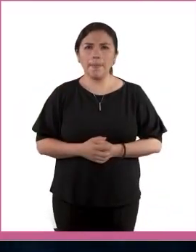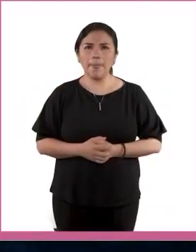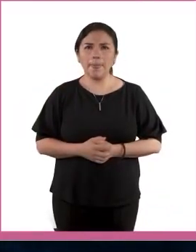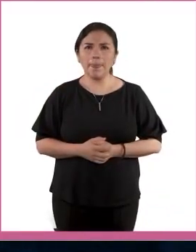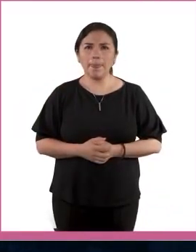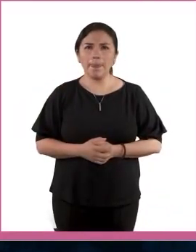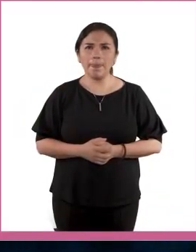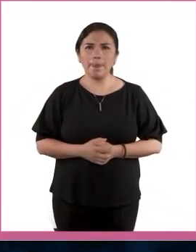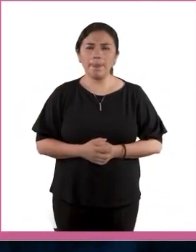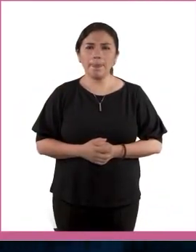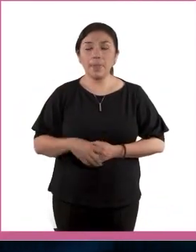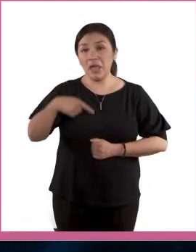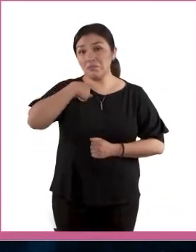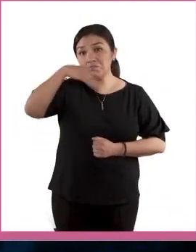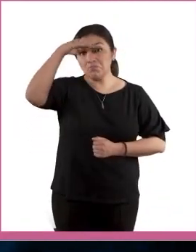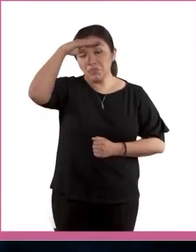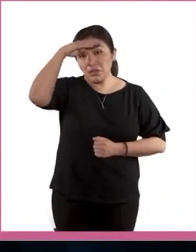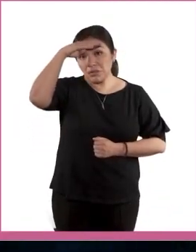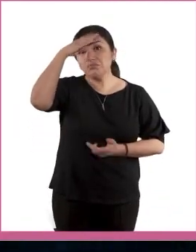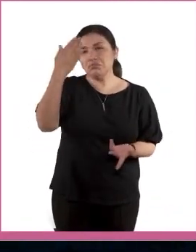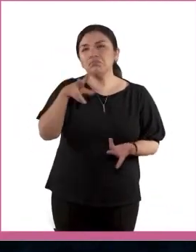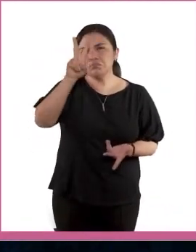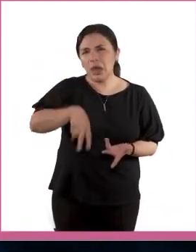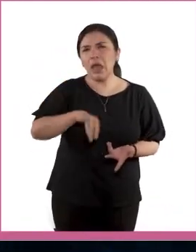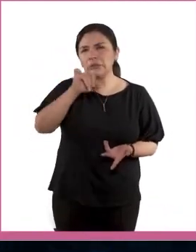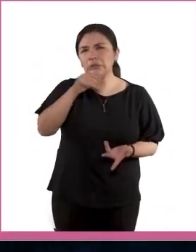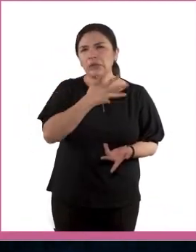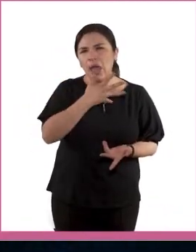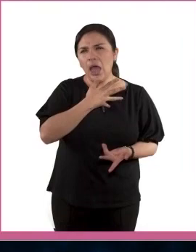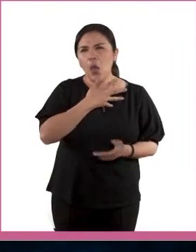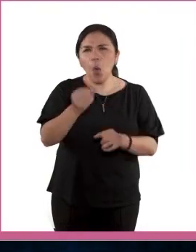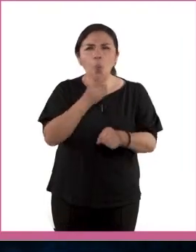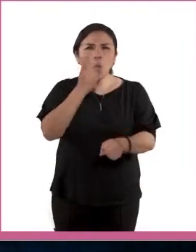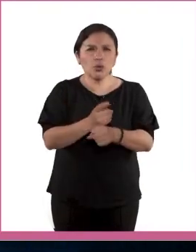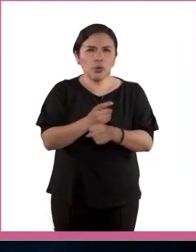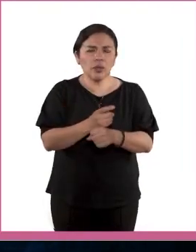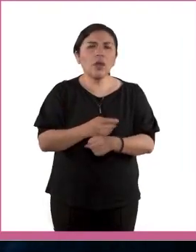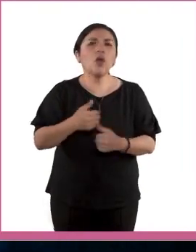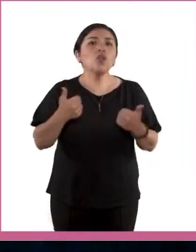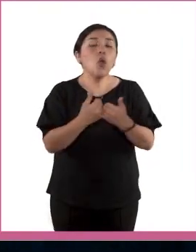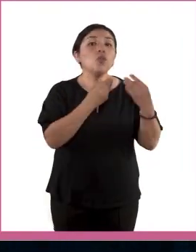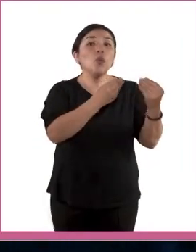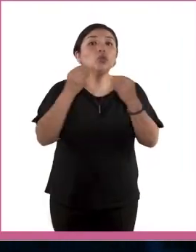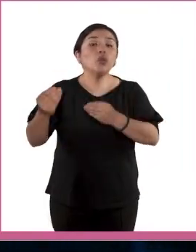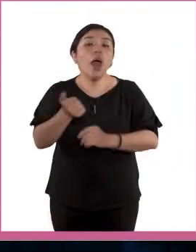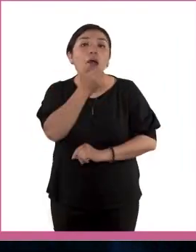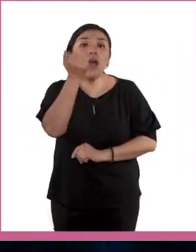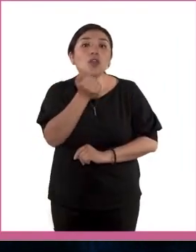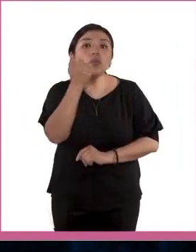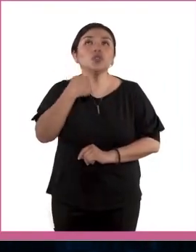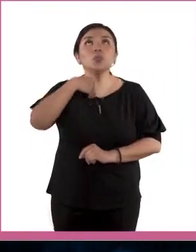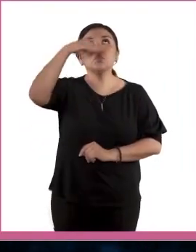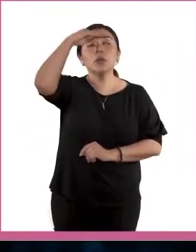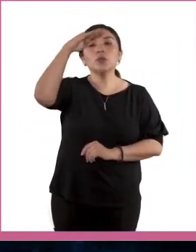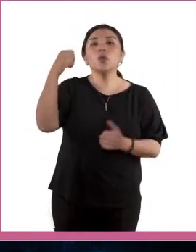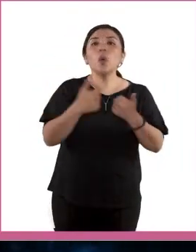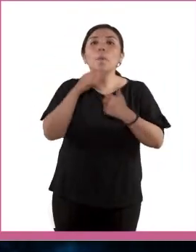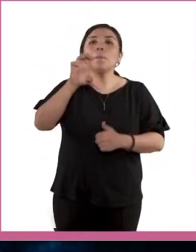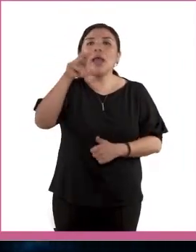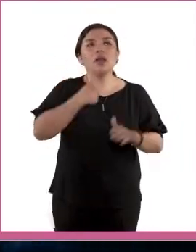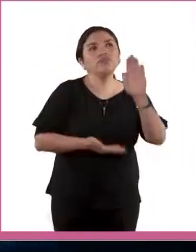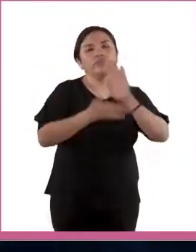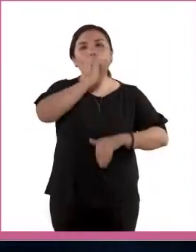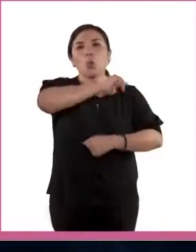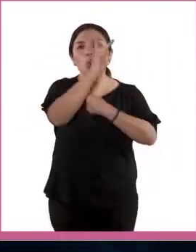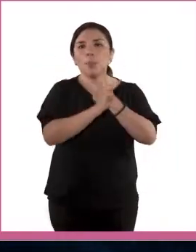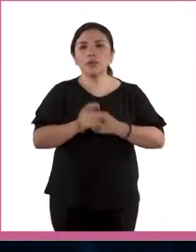Mis opciones aquí me parecen bastante tentativas, pero como muchos estudiantes aspiro a una beca al